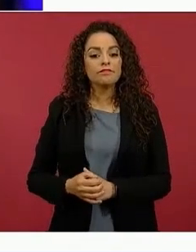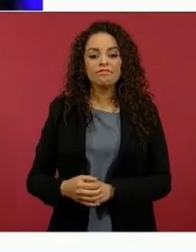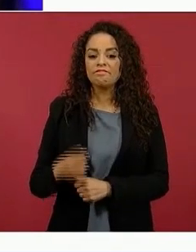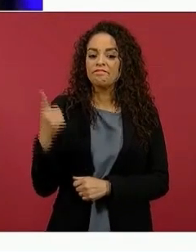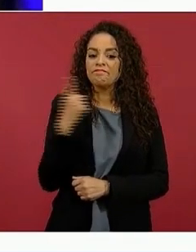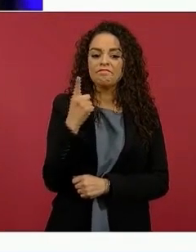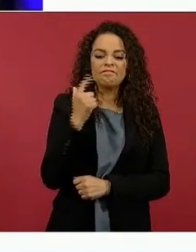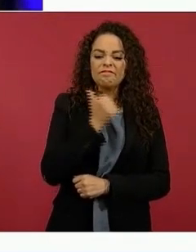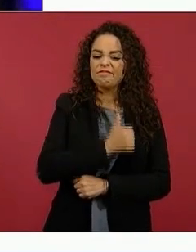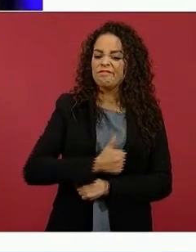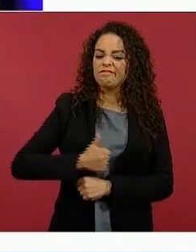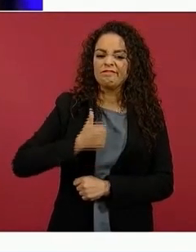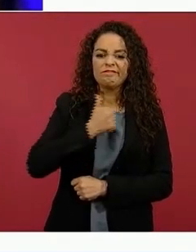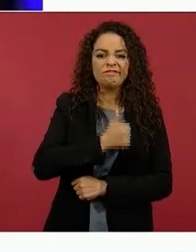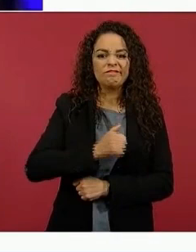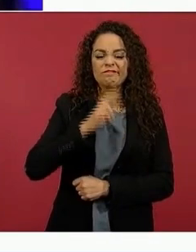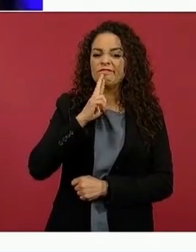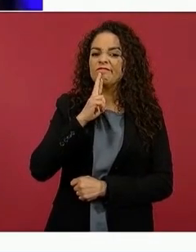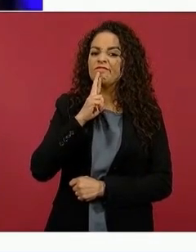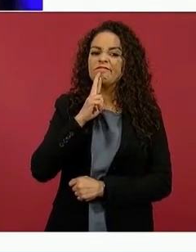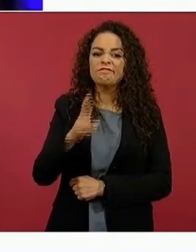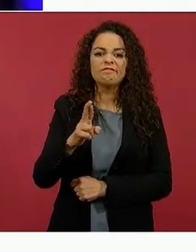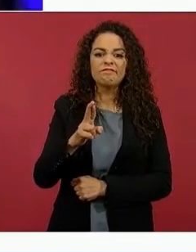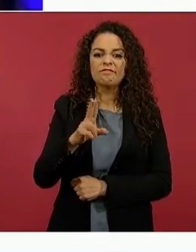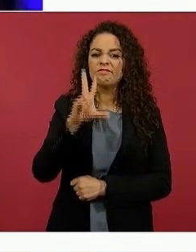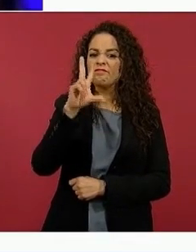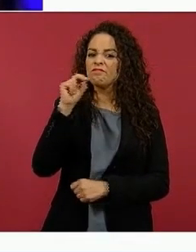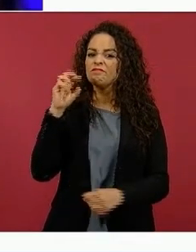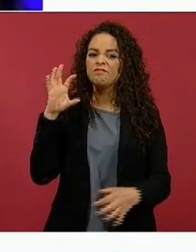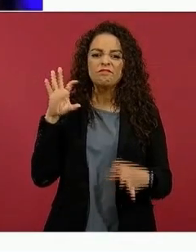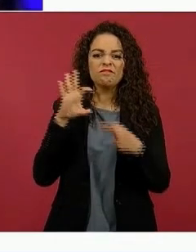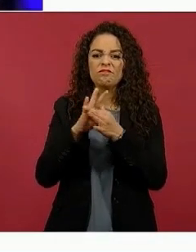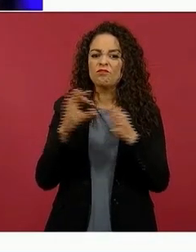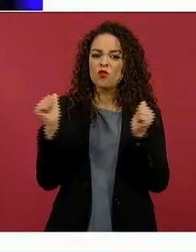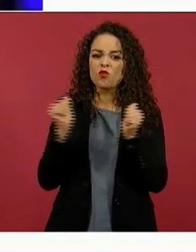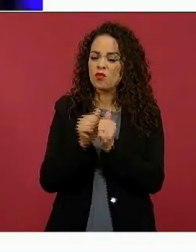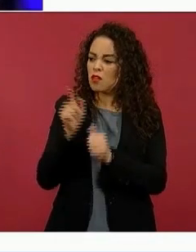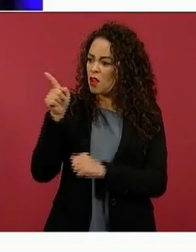lamentable, indigna del lenguaje de un jefe de Estado.